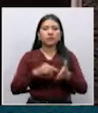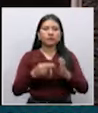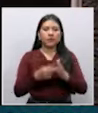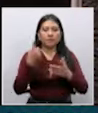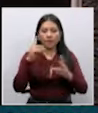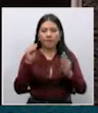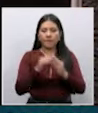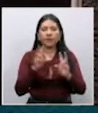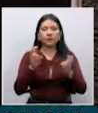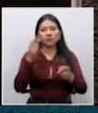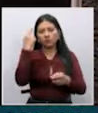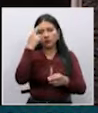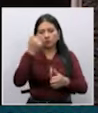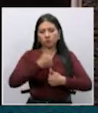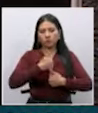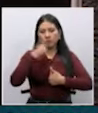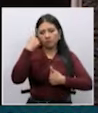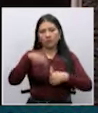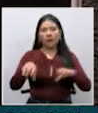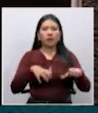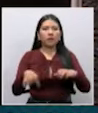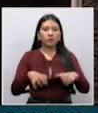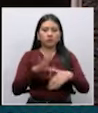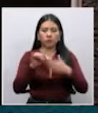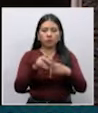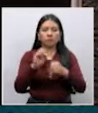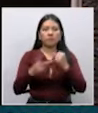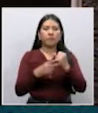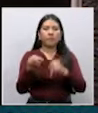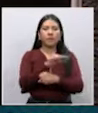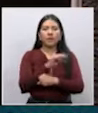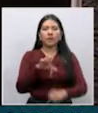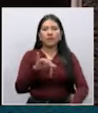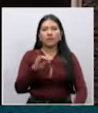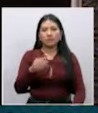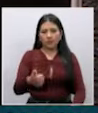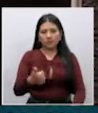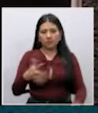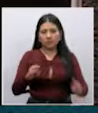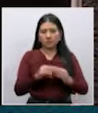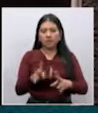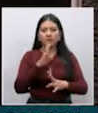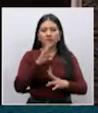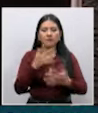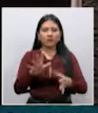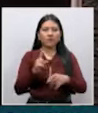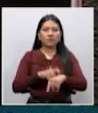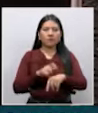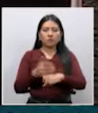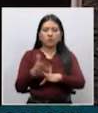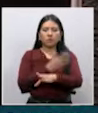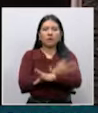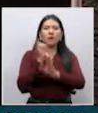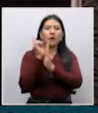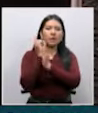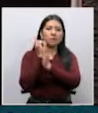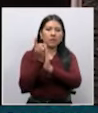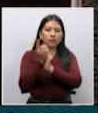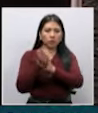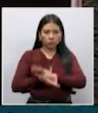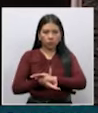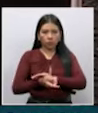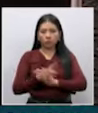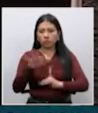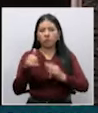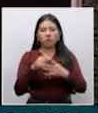hacerlo, motivos personales. Que nuestro ministro Lima, con el cual habló hace unos minutos, ¿no?, que le